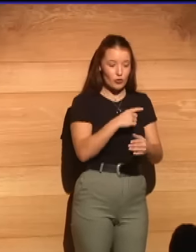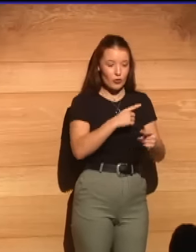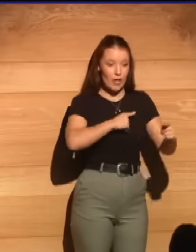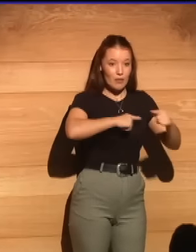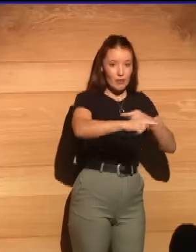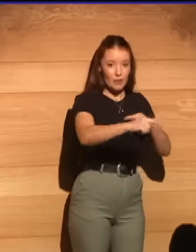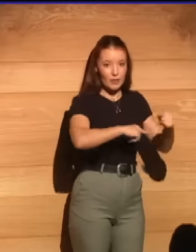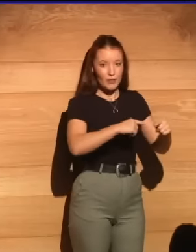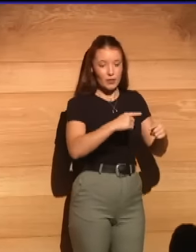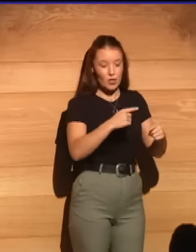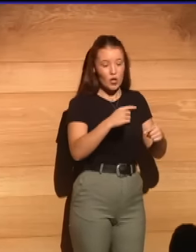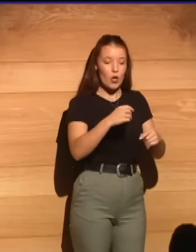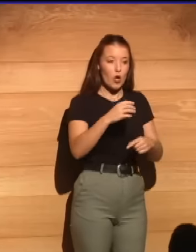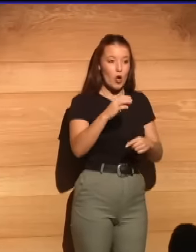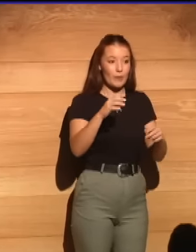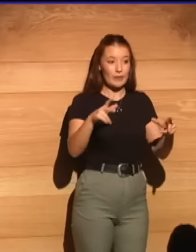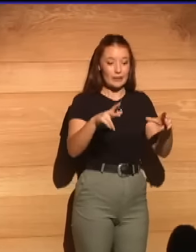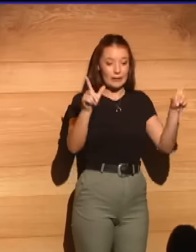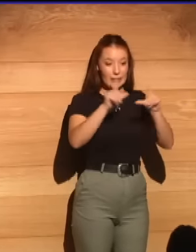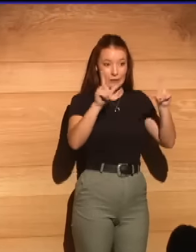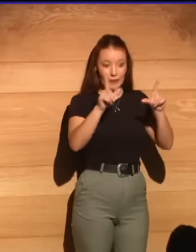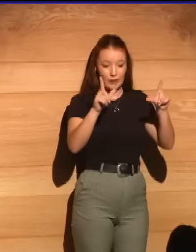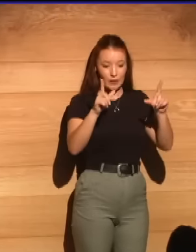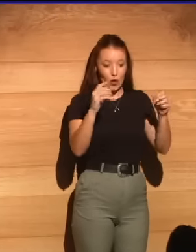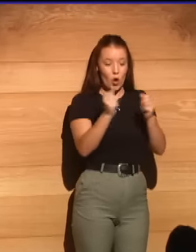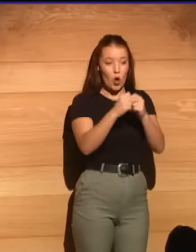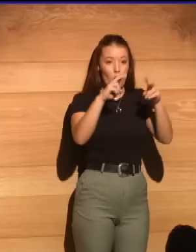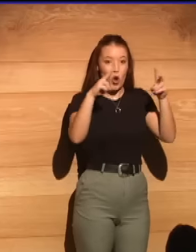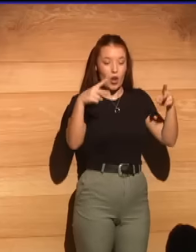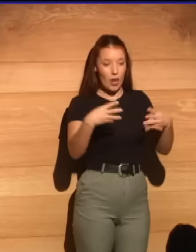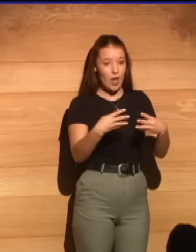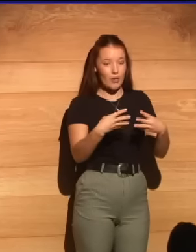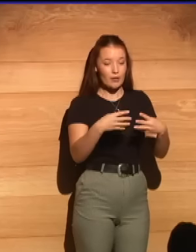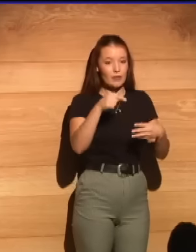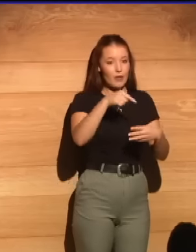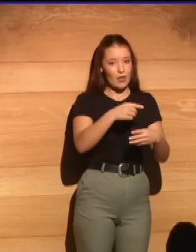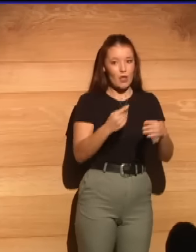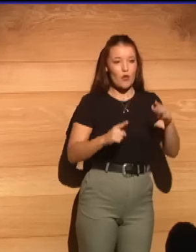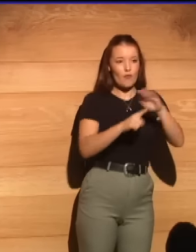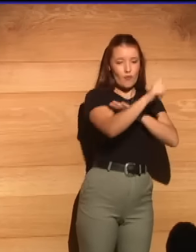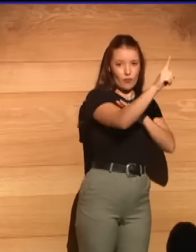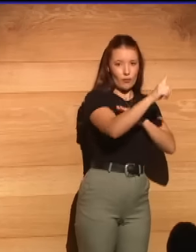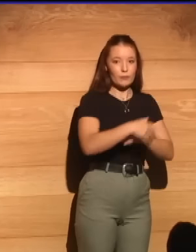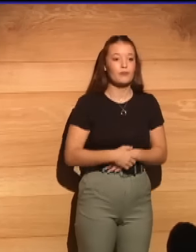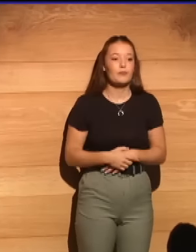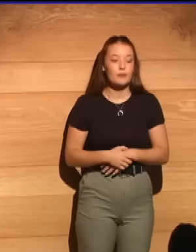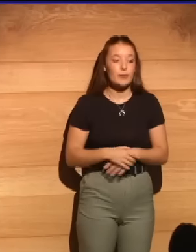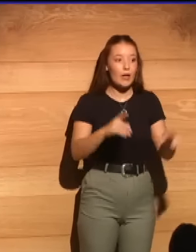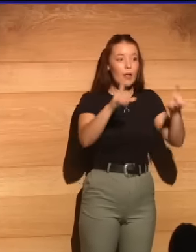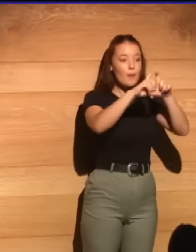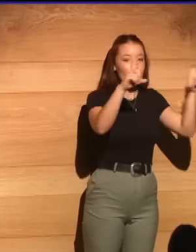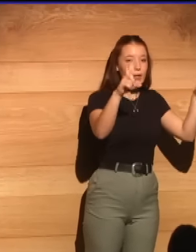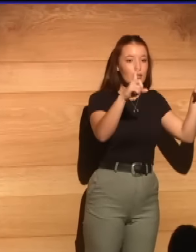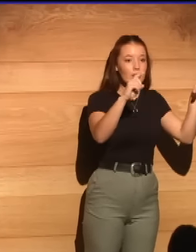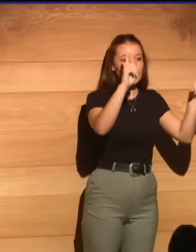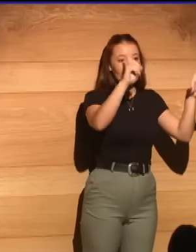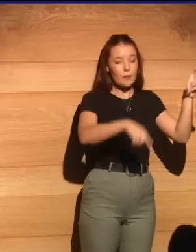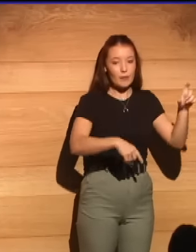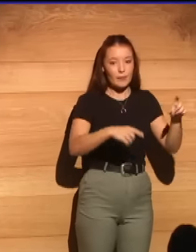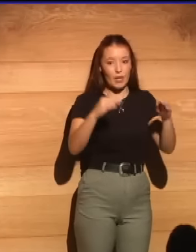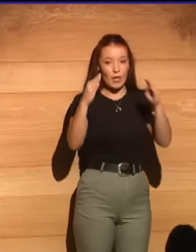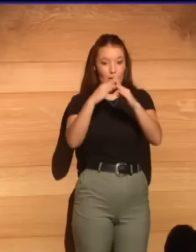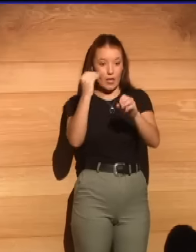ese cambio cultural lo ha sufrido también la ciudadanía española, ¿no? Lo han sido sus empresas, sus teletrabajadores,